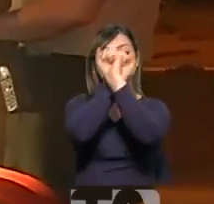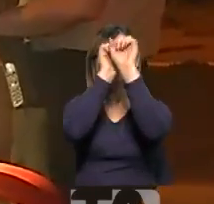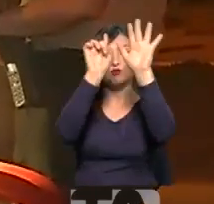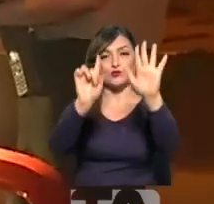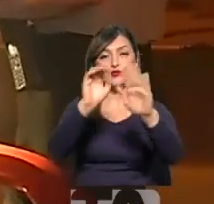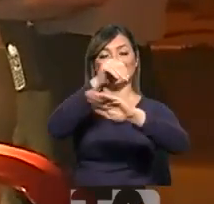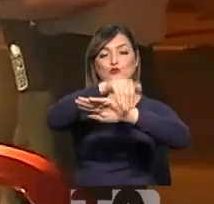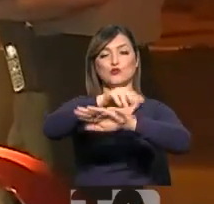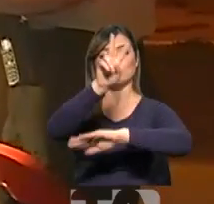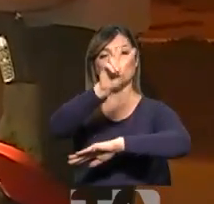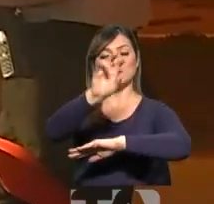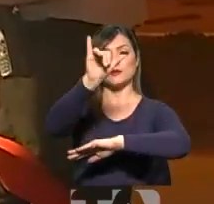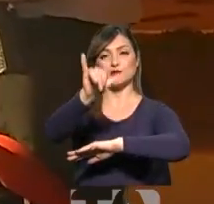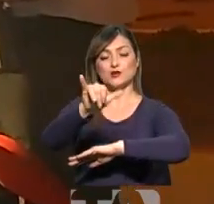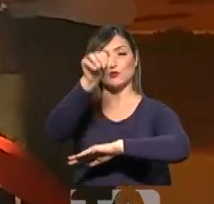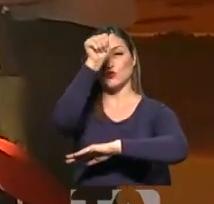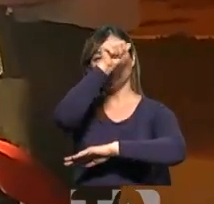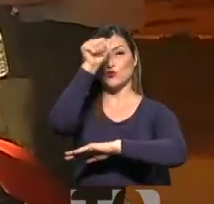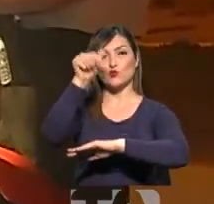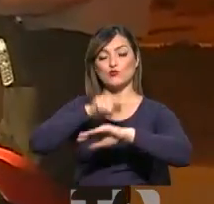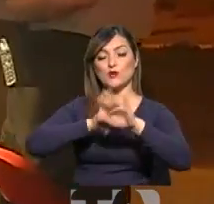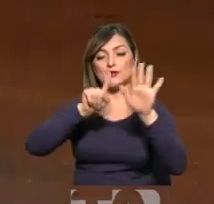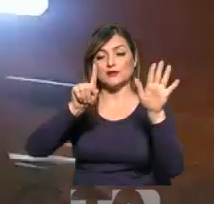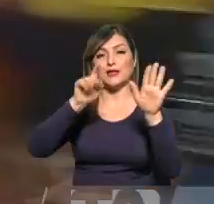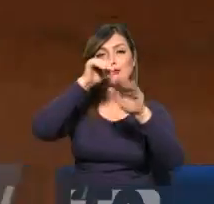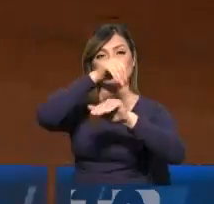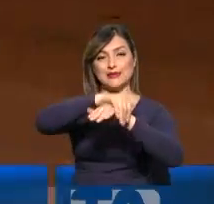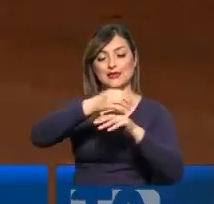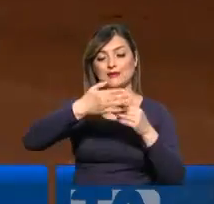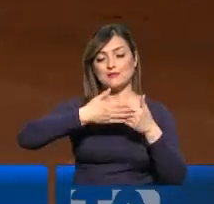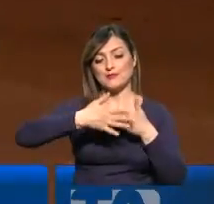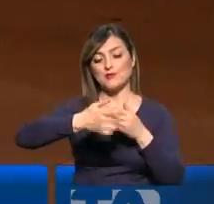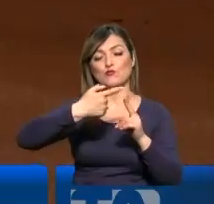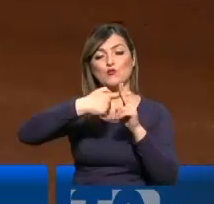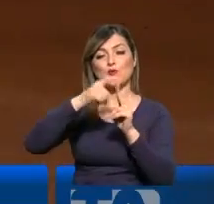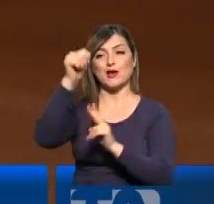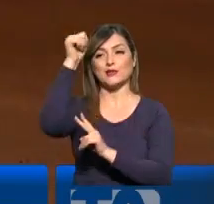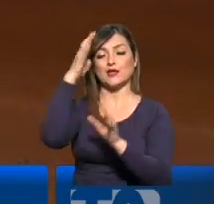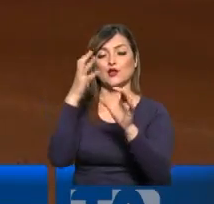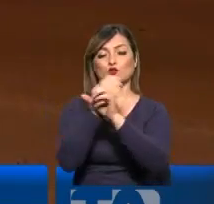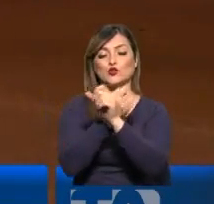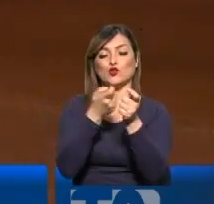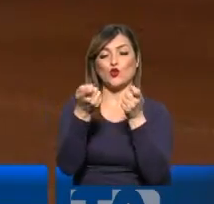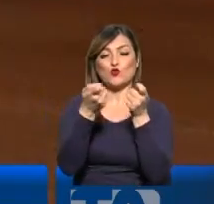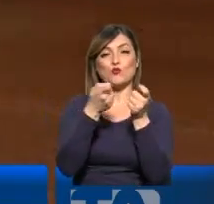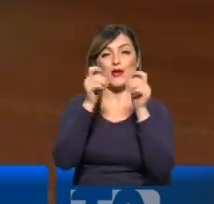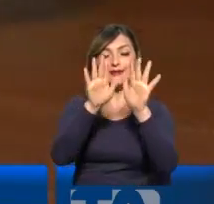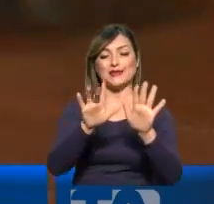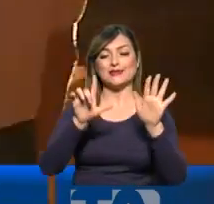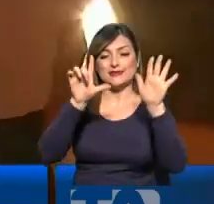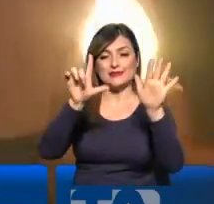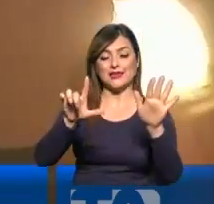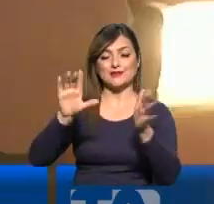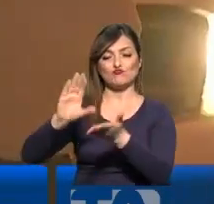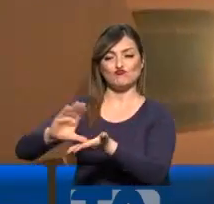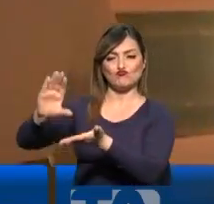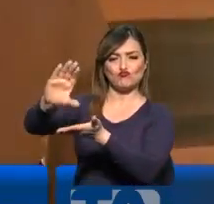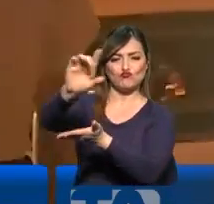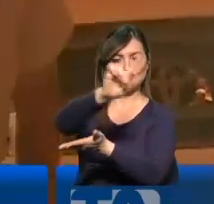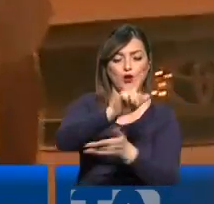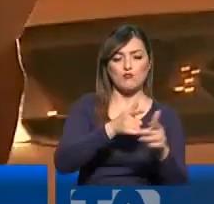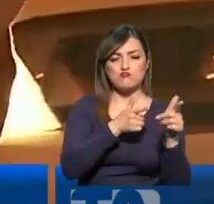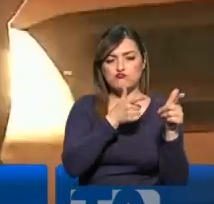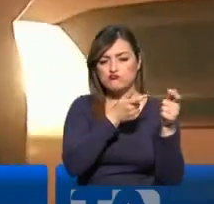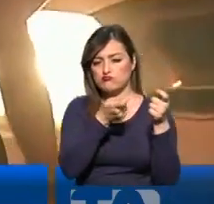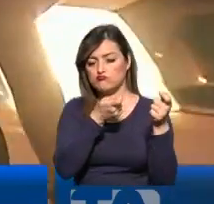viernes, sábados y domingos a partir de las 18:00 inclusive. La noche de ayer iniciaron los operativos de control. Son 17 puntos fijos que hay en